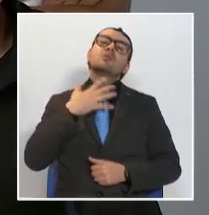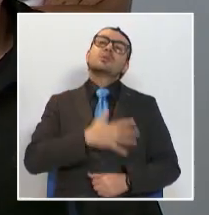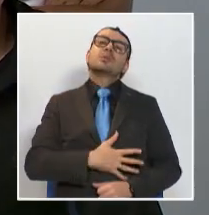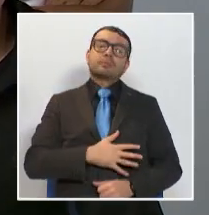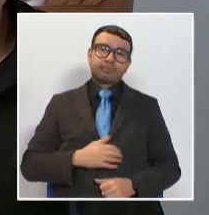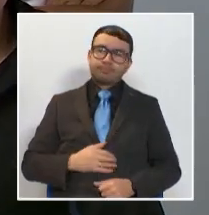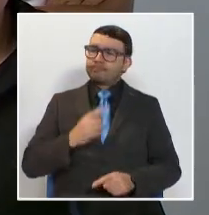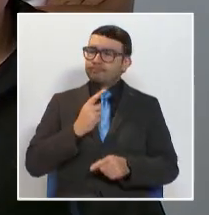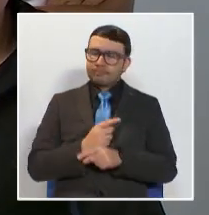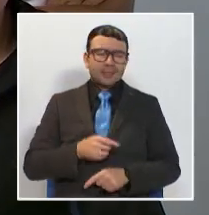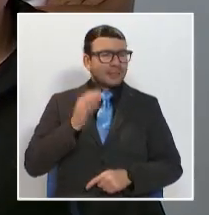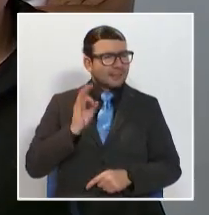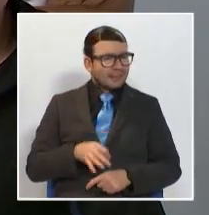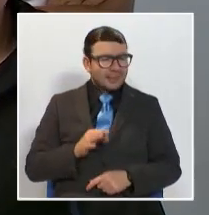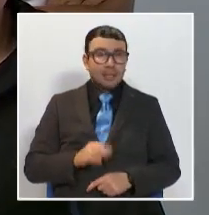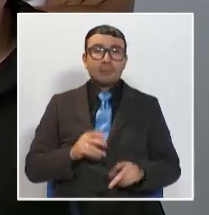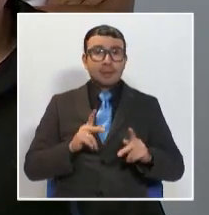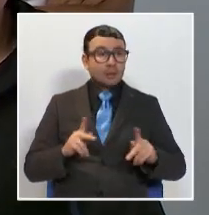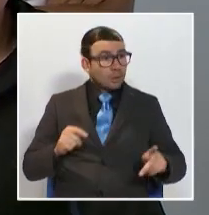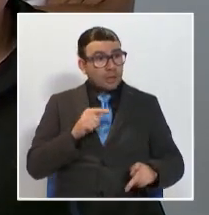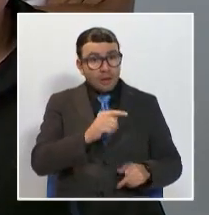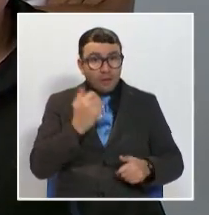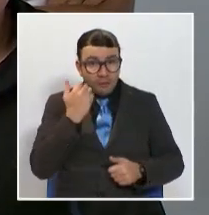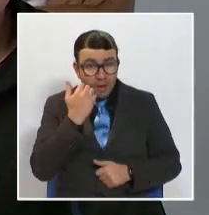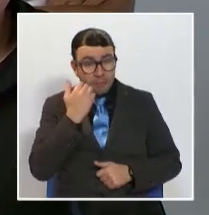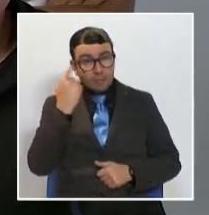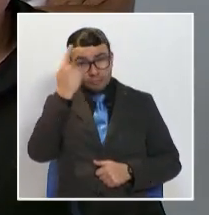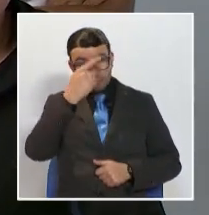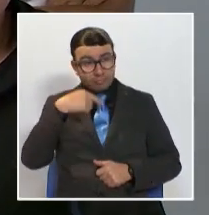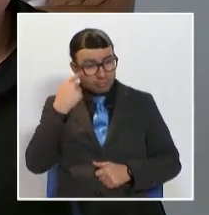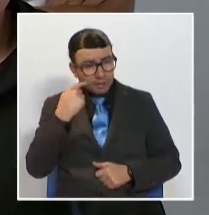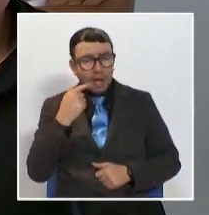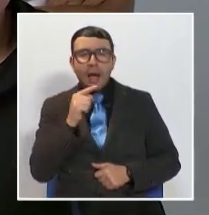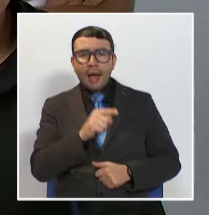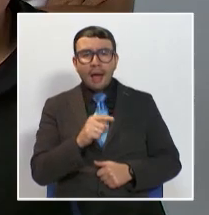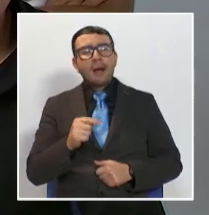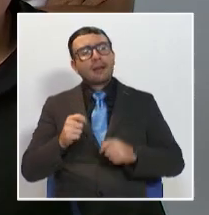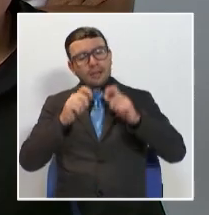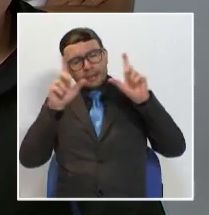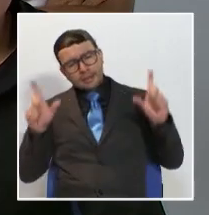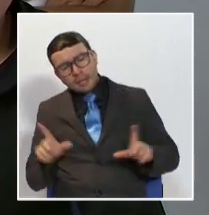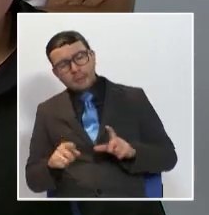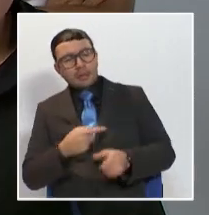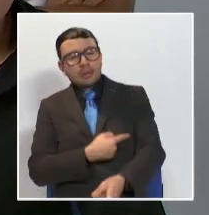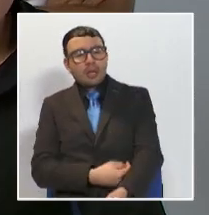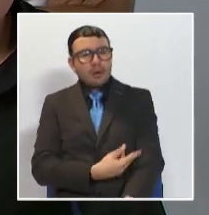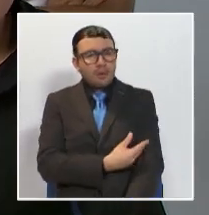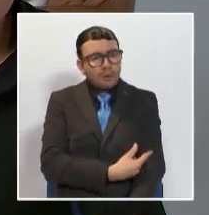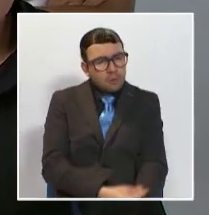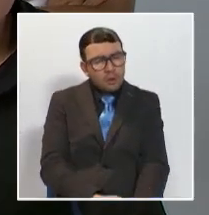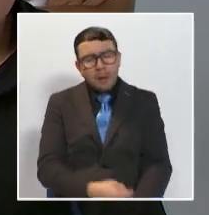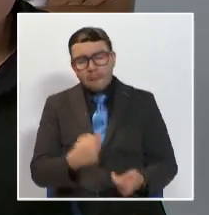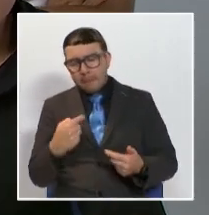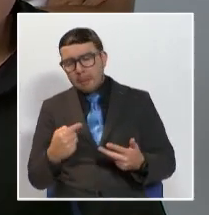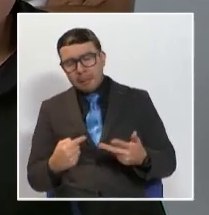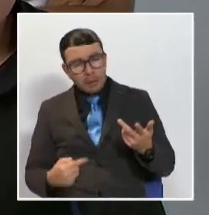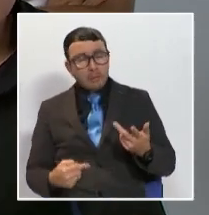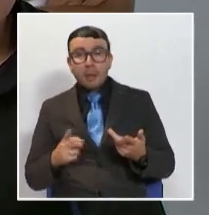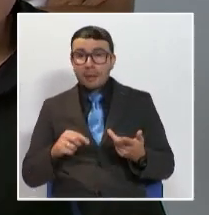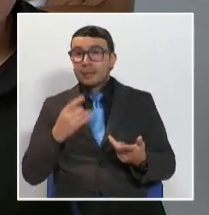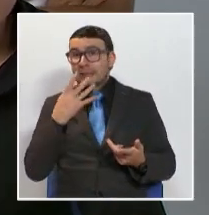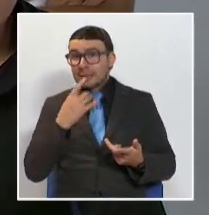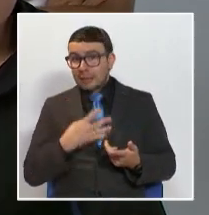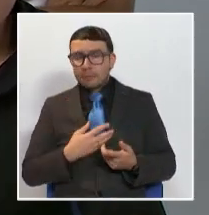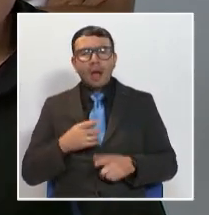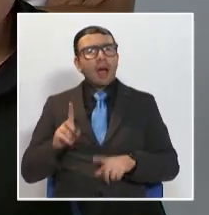siempre en todo paciente que se nos presente con vitiligo hay que pedirle ciertos exámenes en sangre, de cuadros hemáticos, incluso de glicemia, porque las